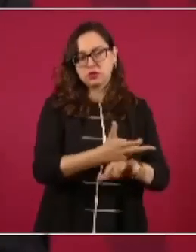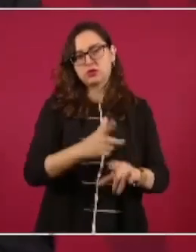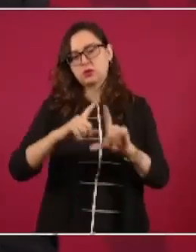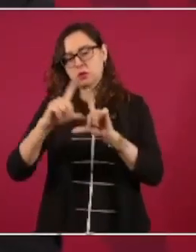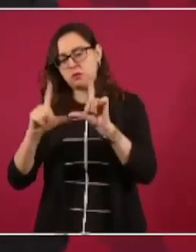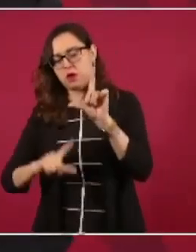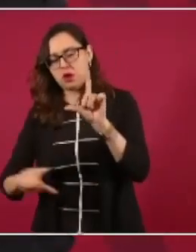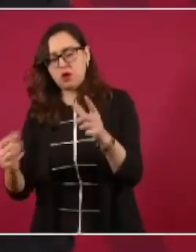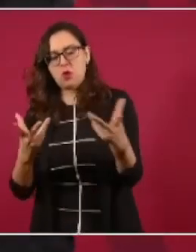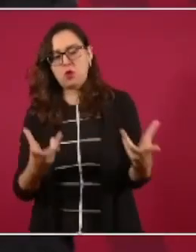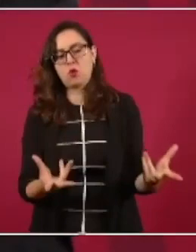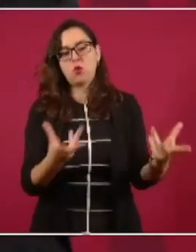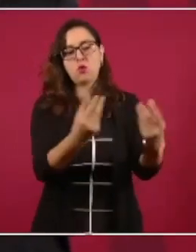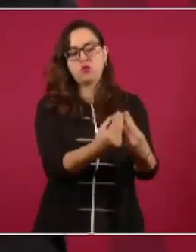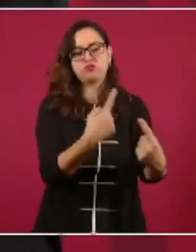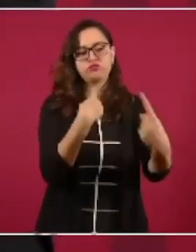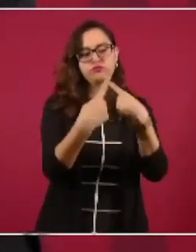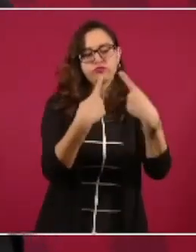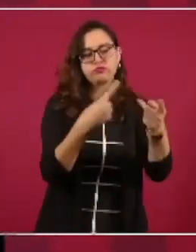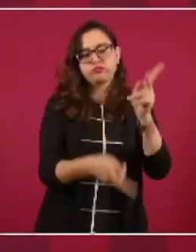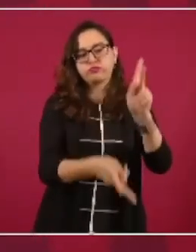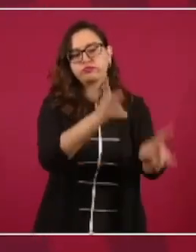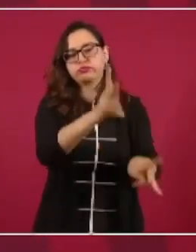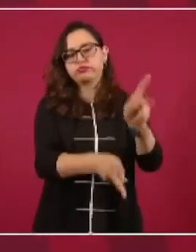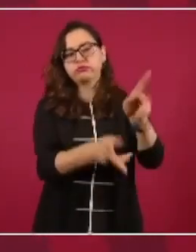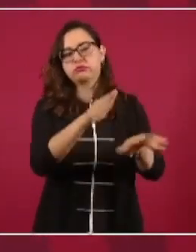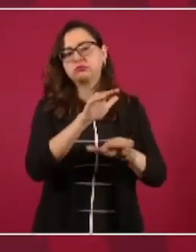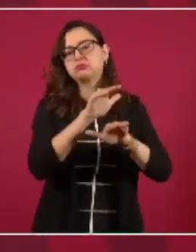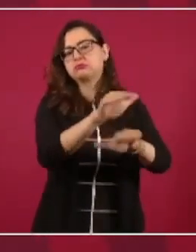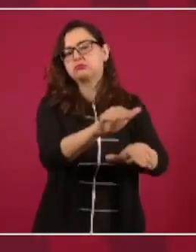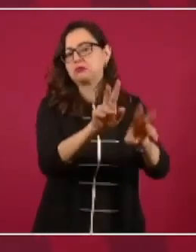México, y se ven varios temas,